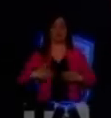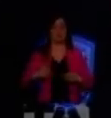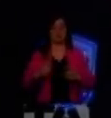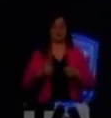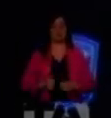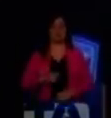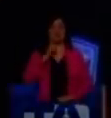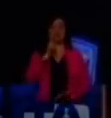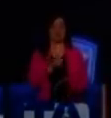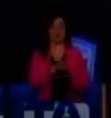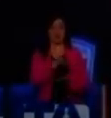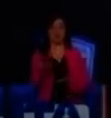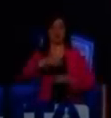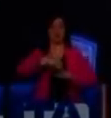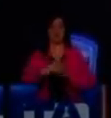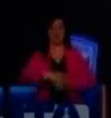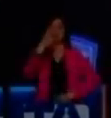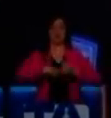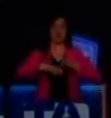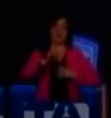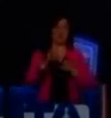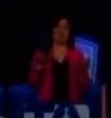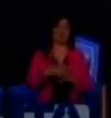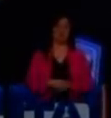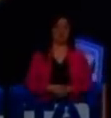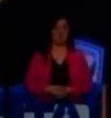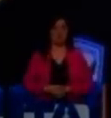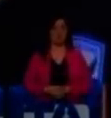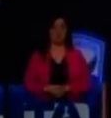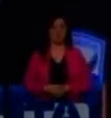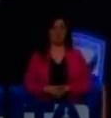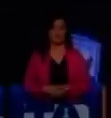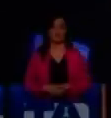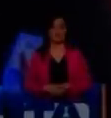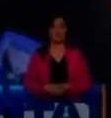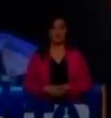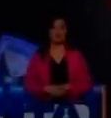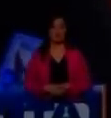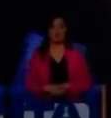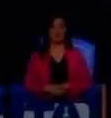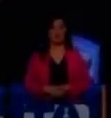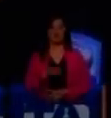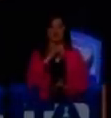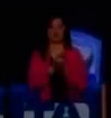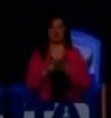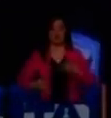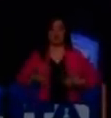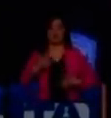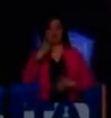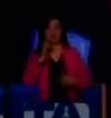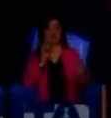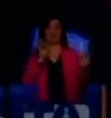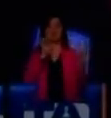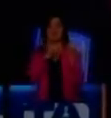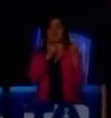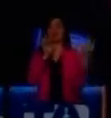es que ustedes han perdido a un hijo. Cierto es que físicamente ustedes ya no